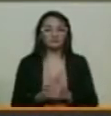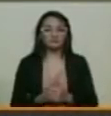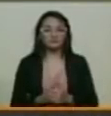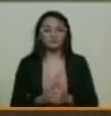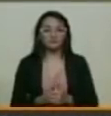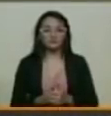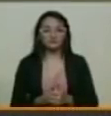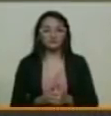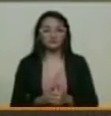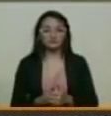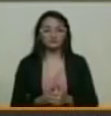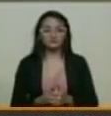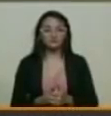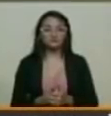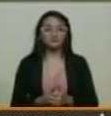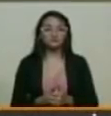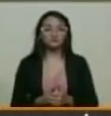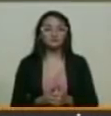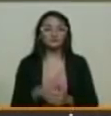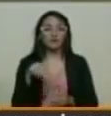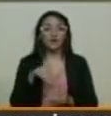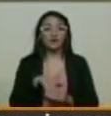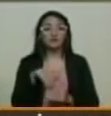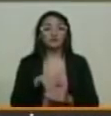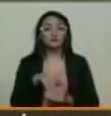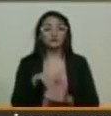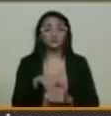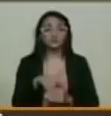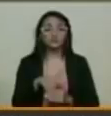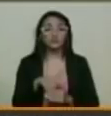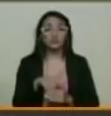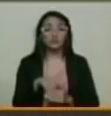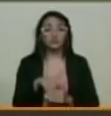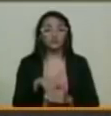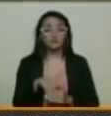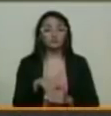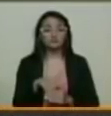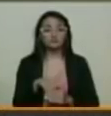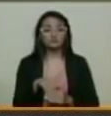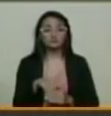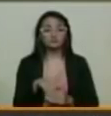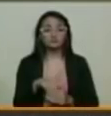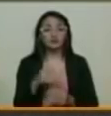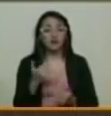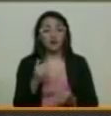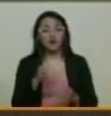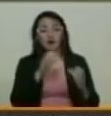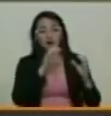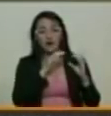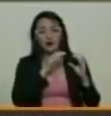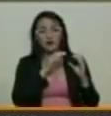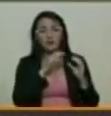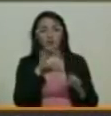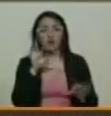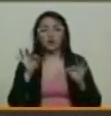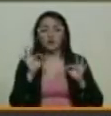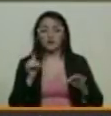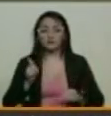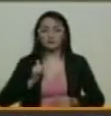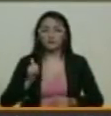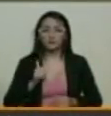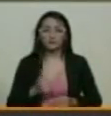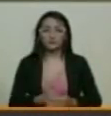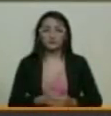Es decir, tenemos una elección con una gran cantidad de cargos para elegir. De